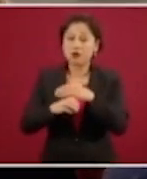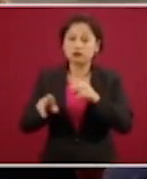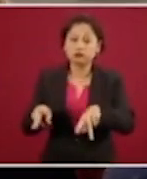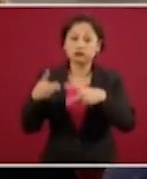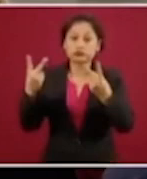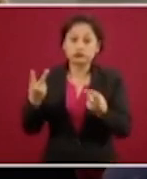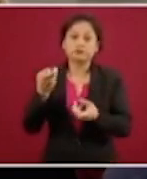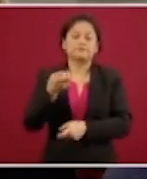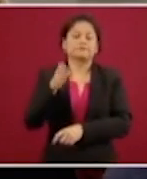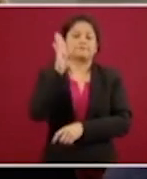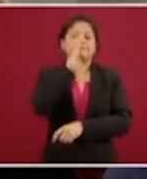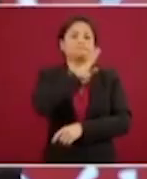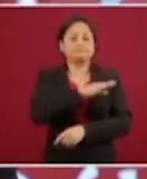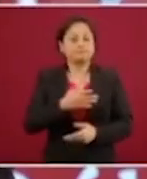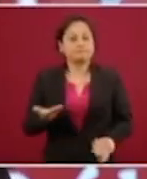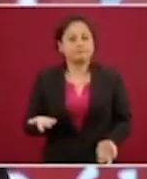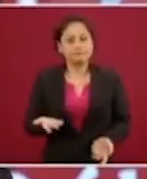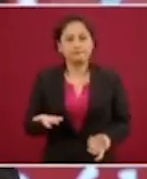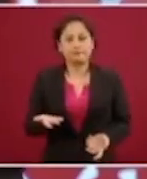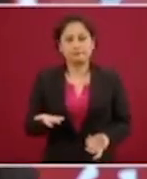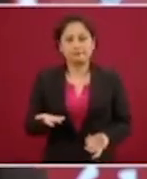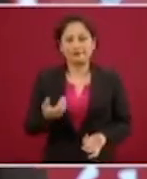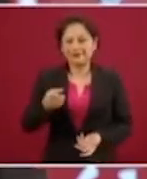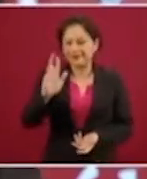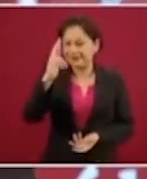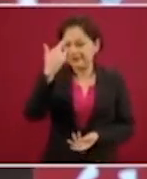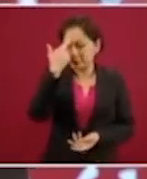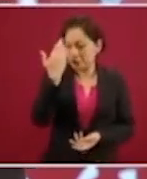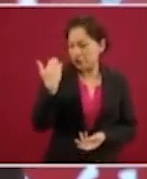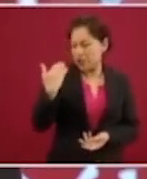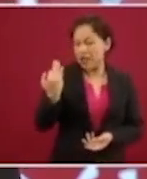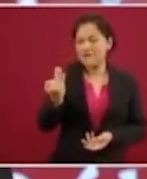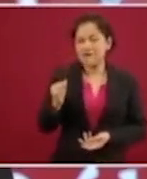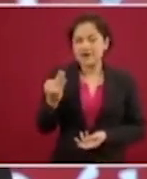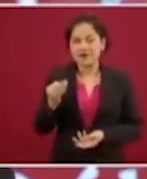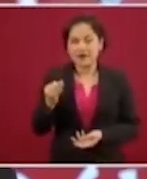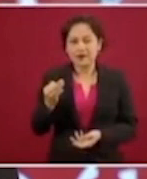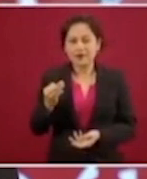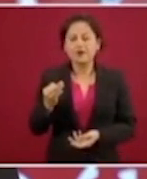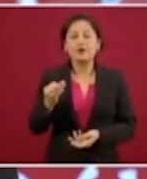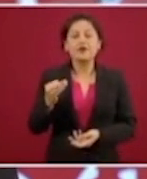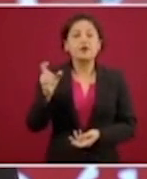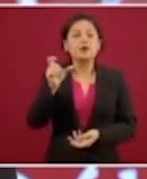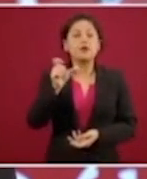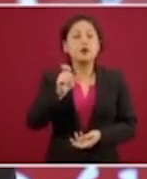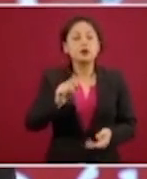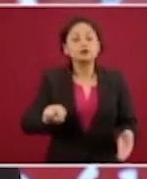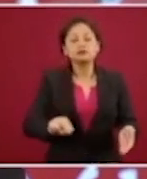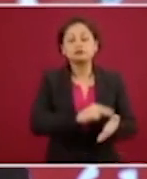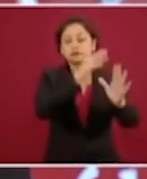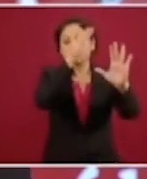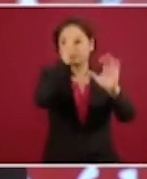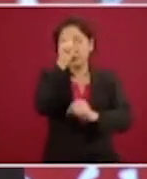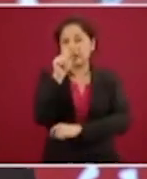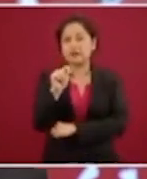febrero estábamos por terminar la negociación del Tratado Libre Comercio con los Estados Unidos y Canadá. Eso sería una medida de esa